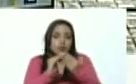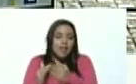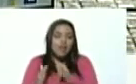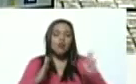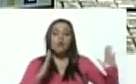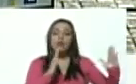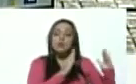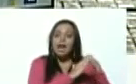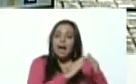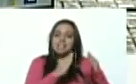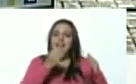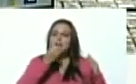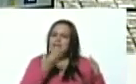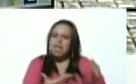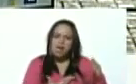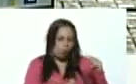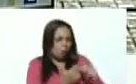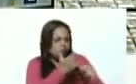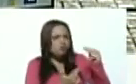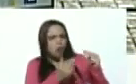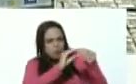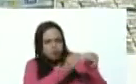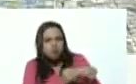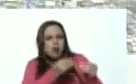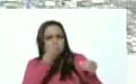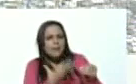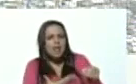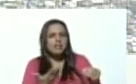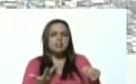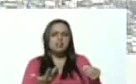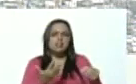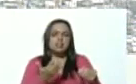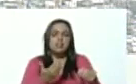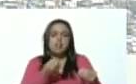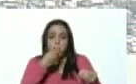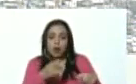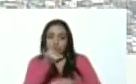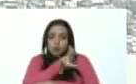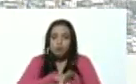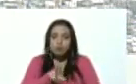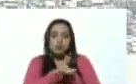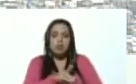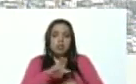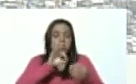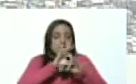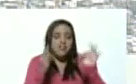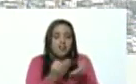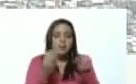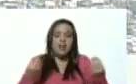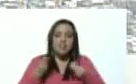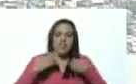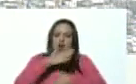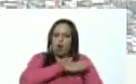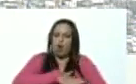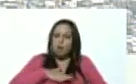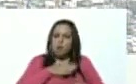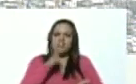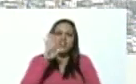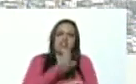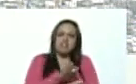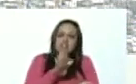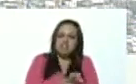casas buenas, funcionales, donde la familia viva cómoda,